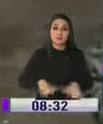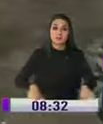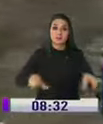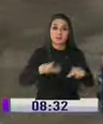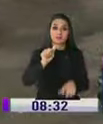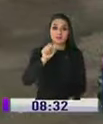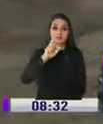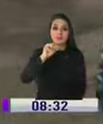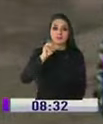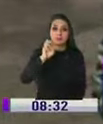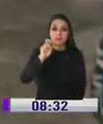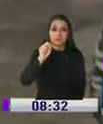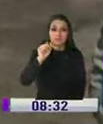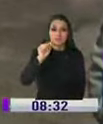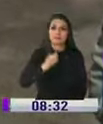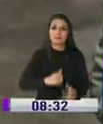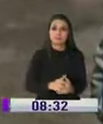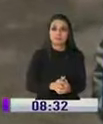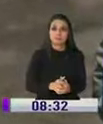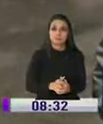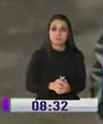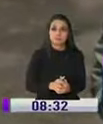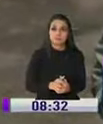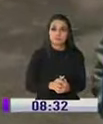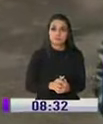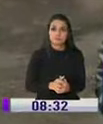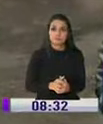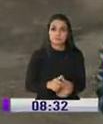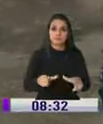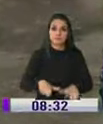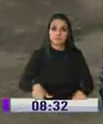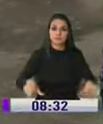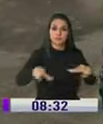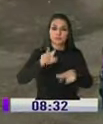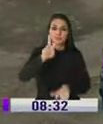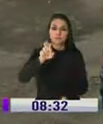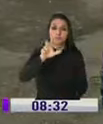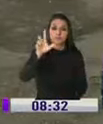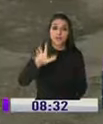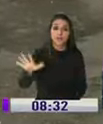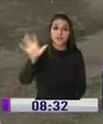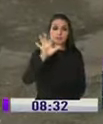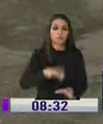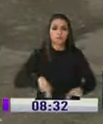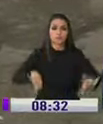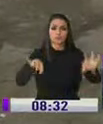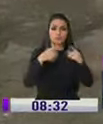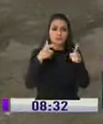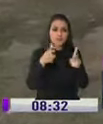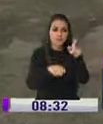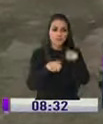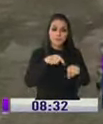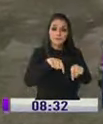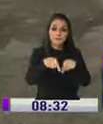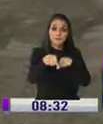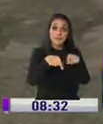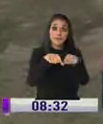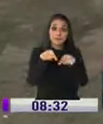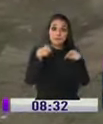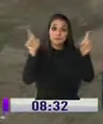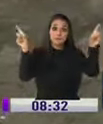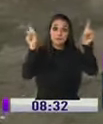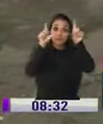Amigos televidentes, amigos habitantes de acá, de esta zona del Valle de los Chillos, tener muy en cuenta que algunas vías van a cambiar de